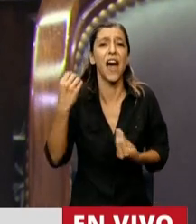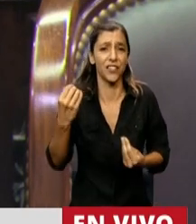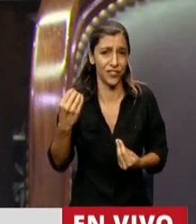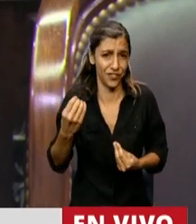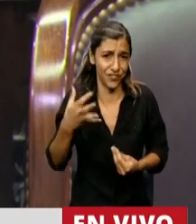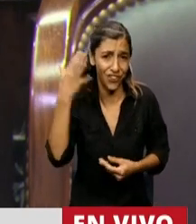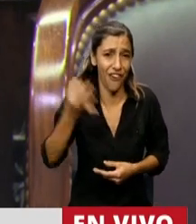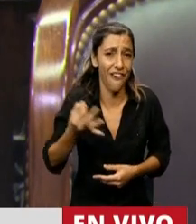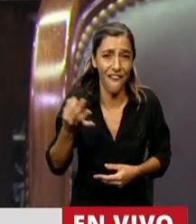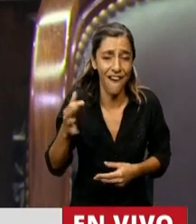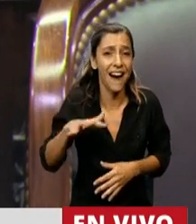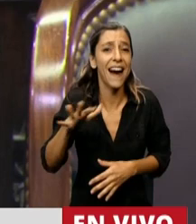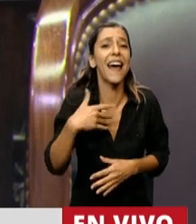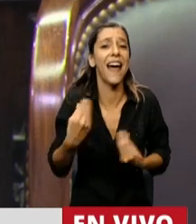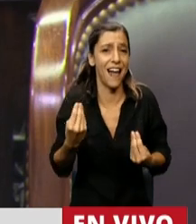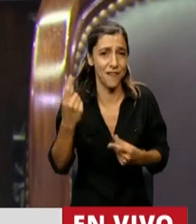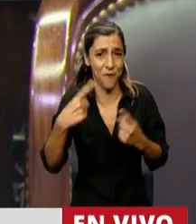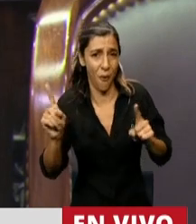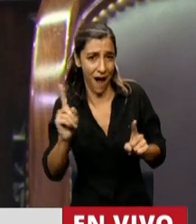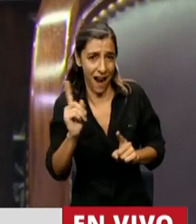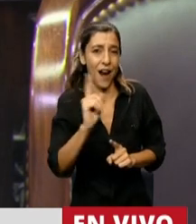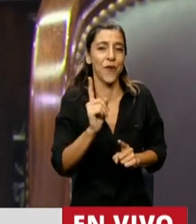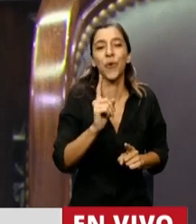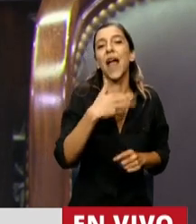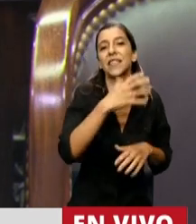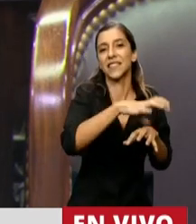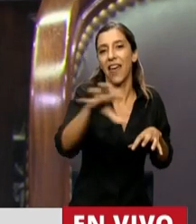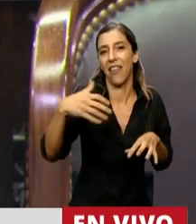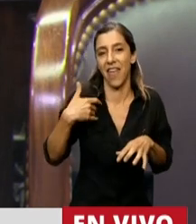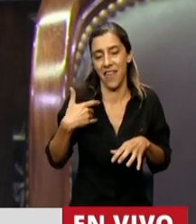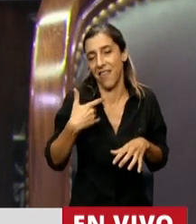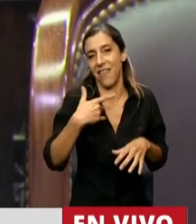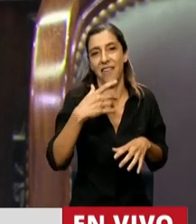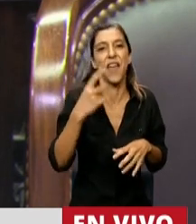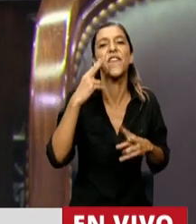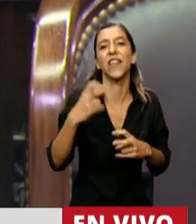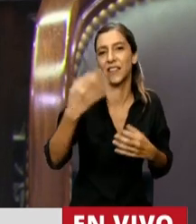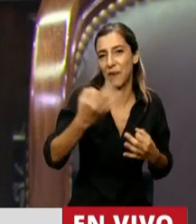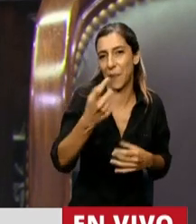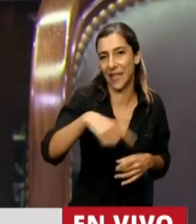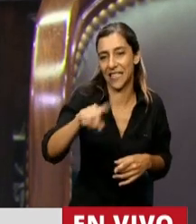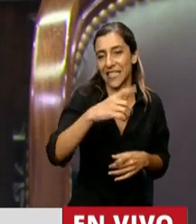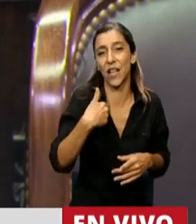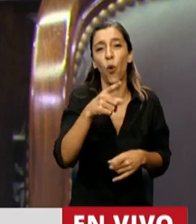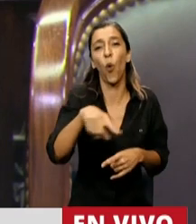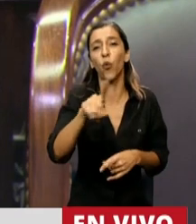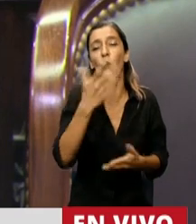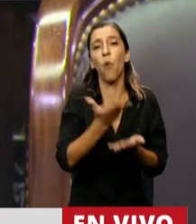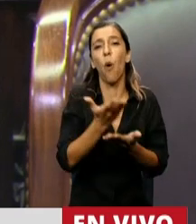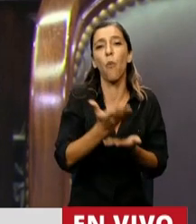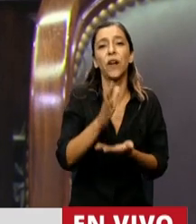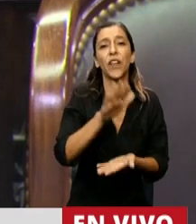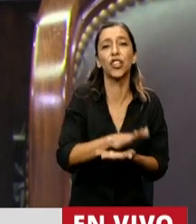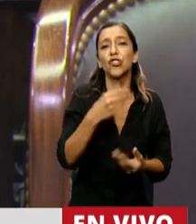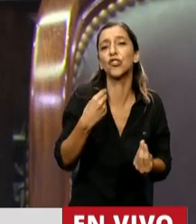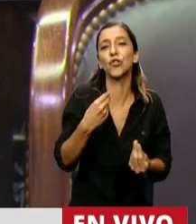las principales consultoras económicas. Nos han propuesto una cuestión de fe. Nos hablan